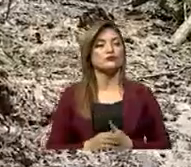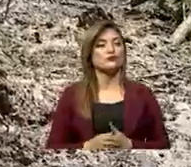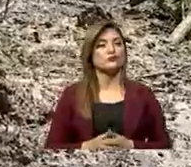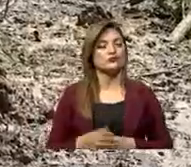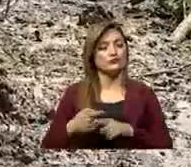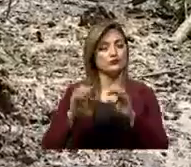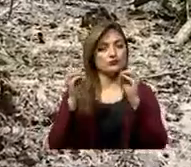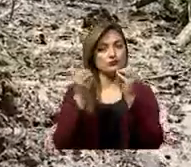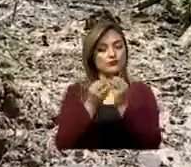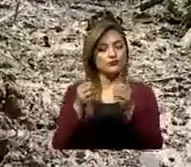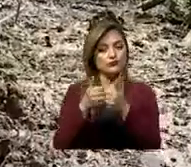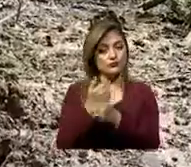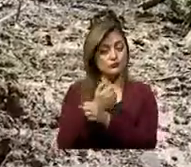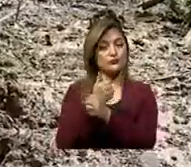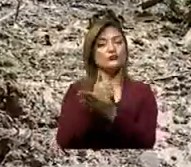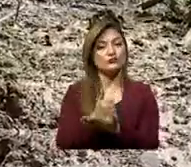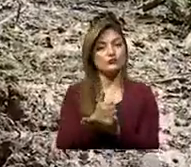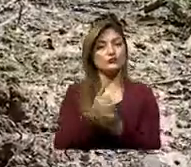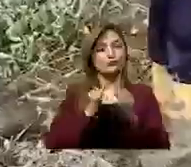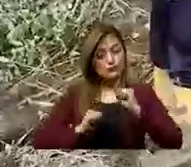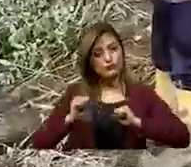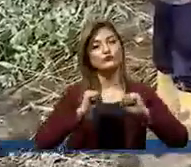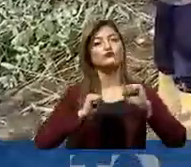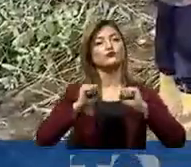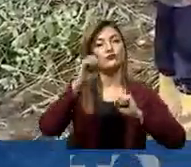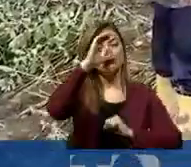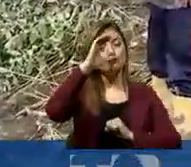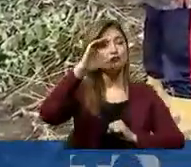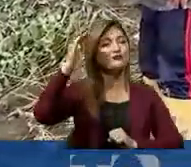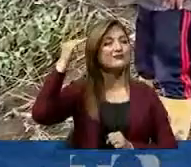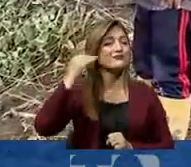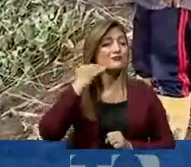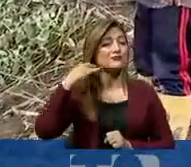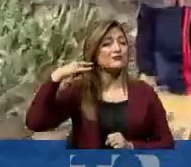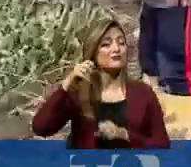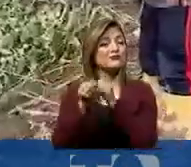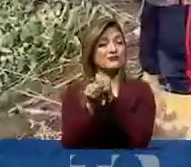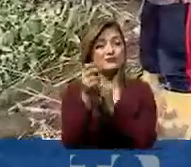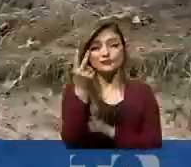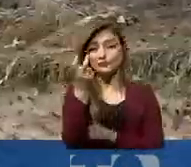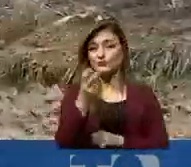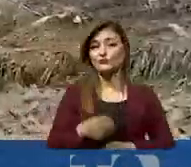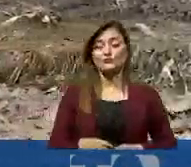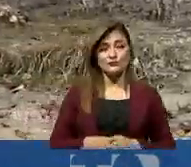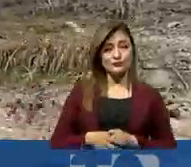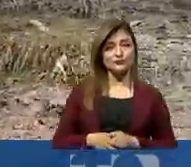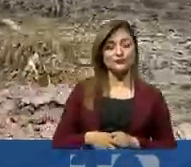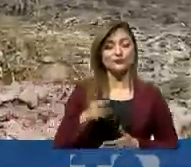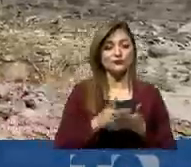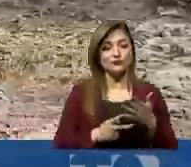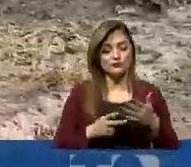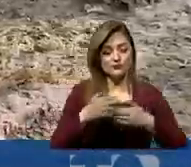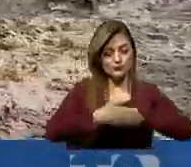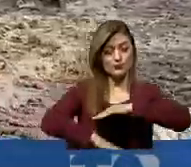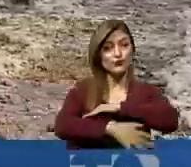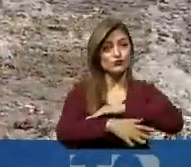varios organismos de socorro aúnan esfuerzos para intensificar la búsqueda de la menor de tan sólo 12 años de edad que fue arrastrada por la quebrada